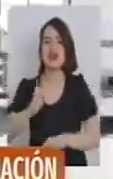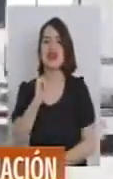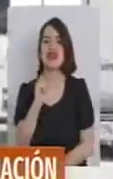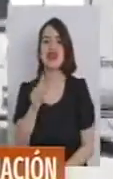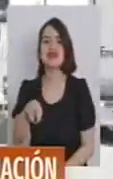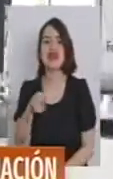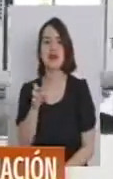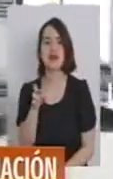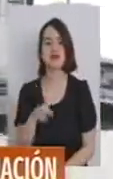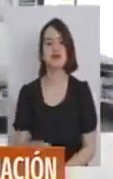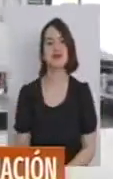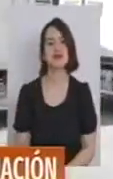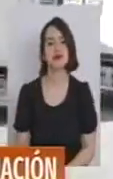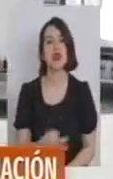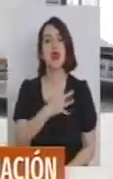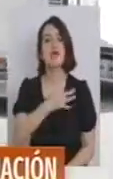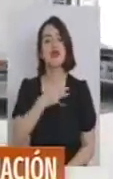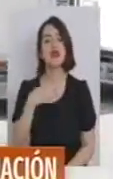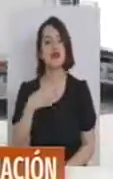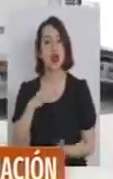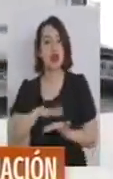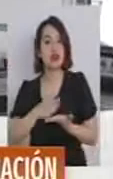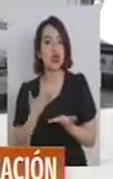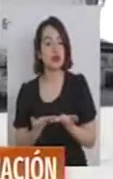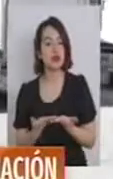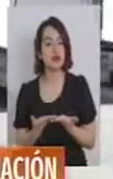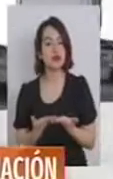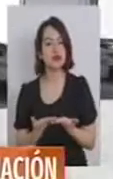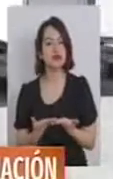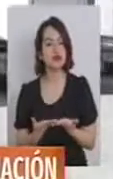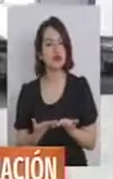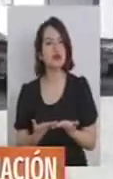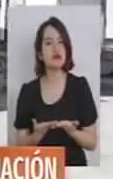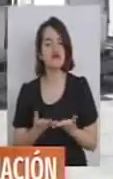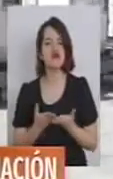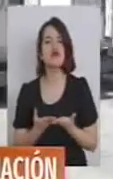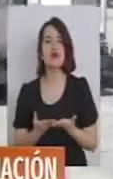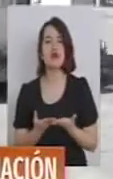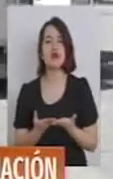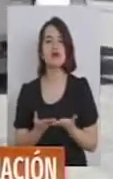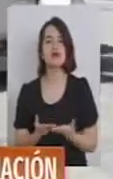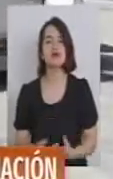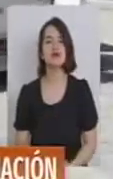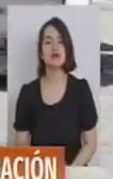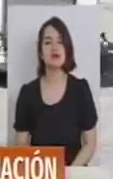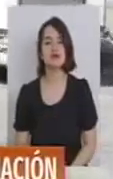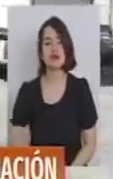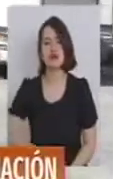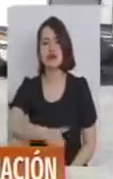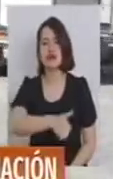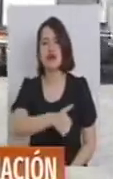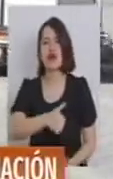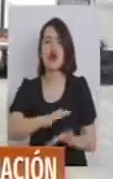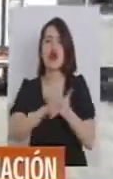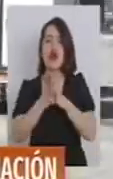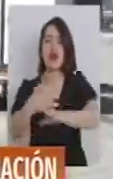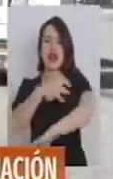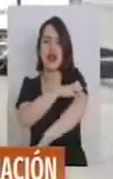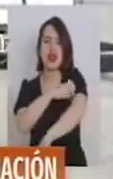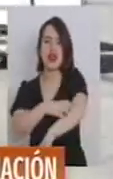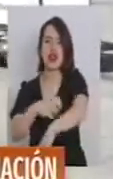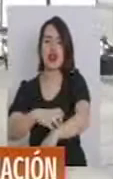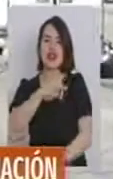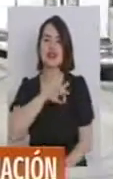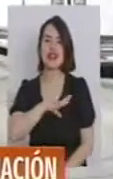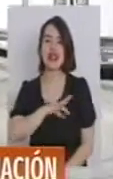Pública. El Ministerio de Salud pondrá a disposición de todas las regiones de Chile en